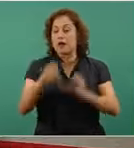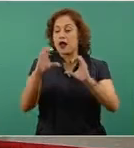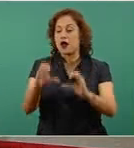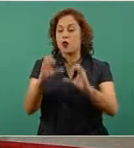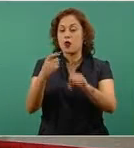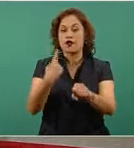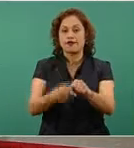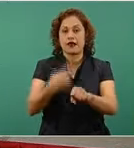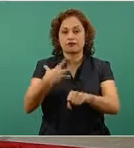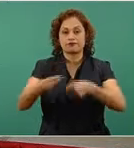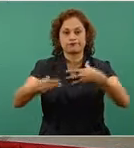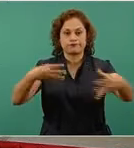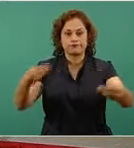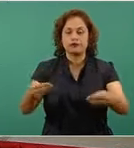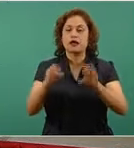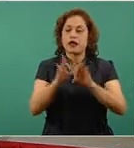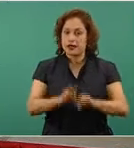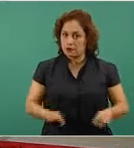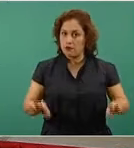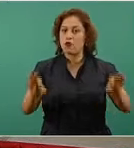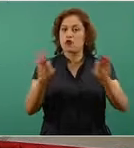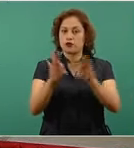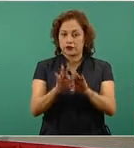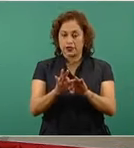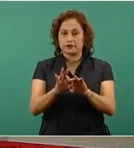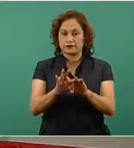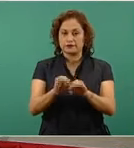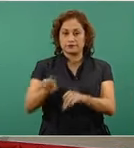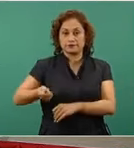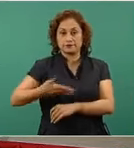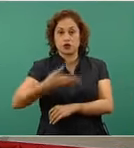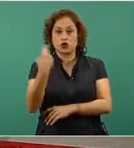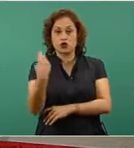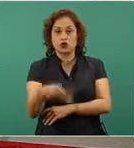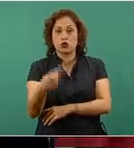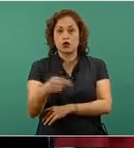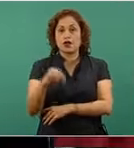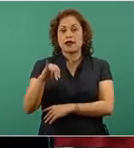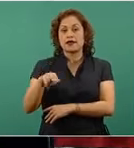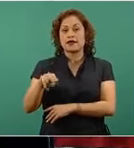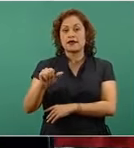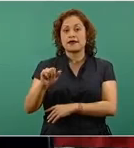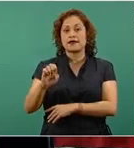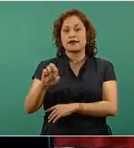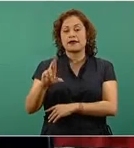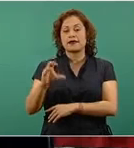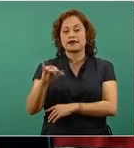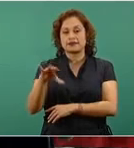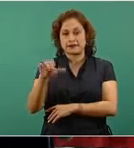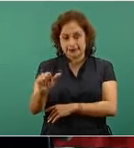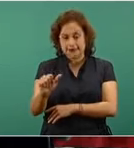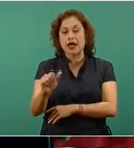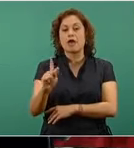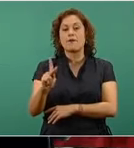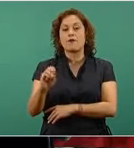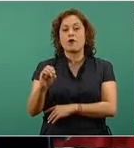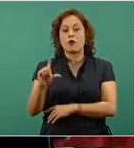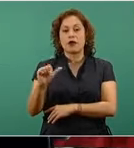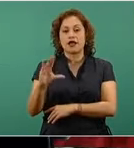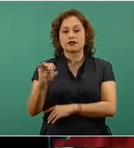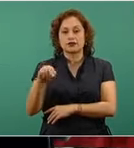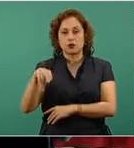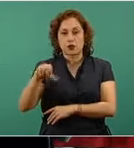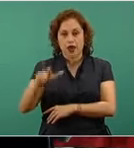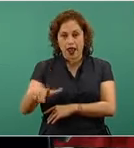situación muy importante que se llama la inercia poblacional de transmisión. La inercia poblacional de